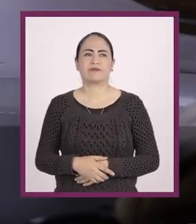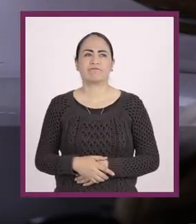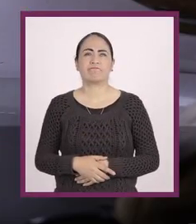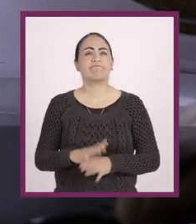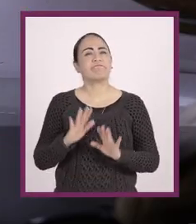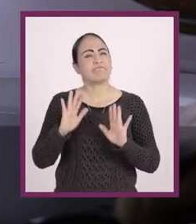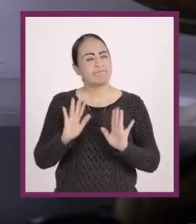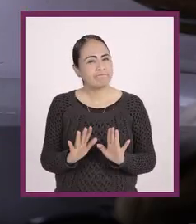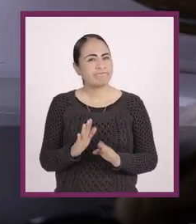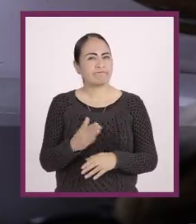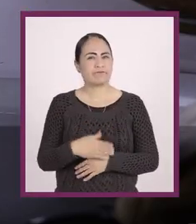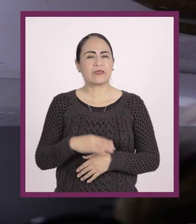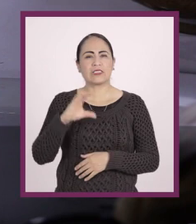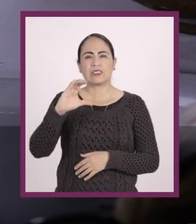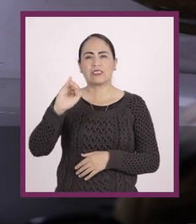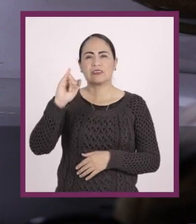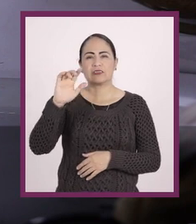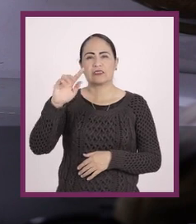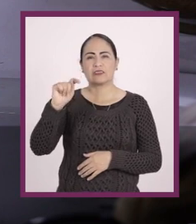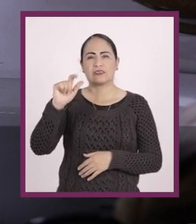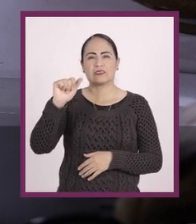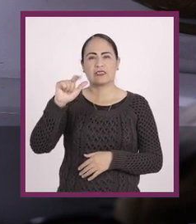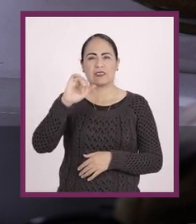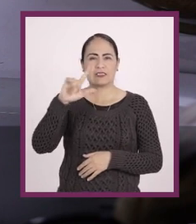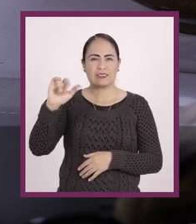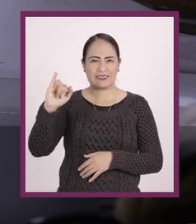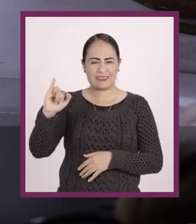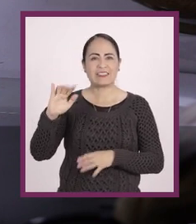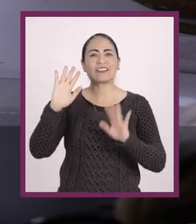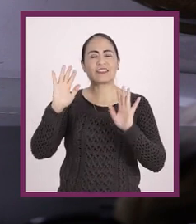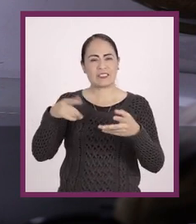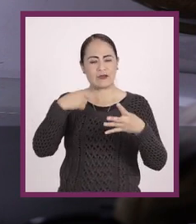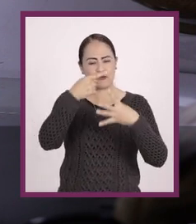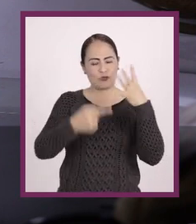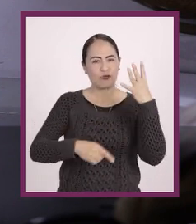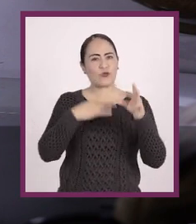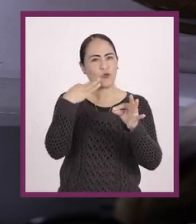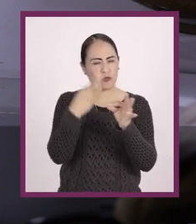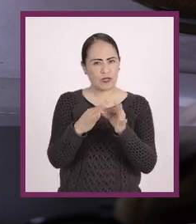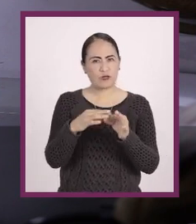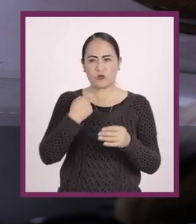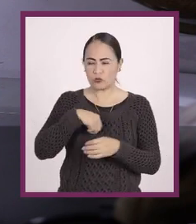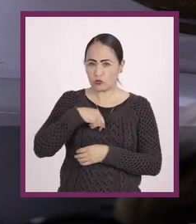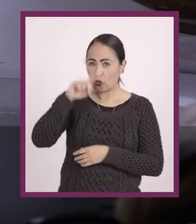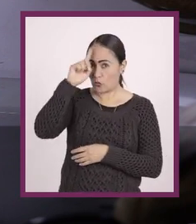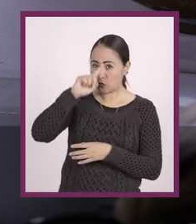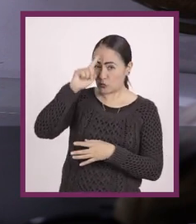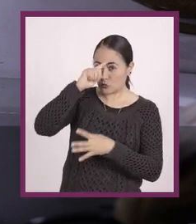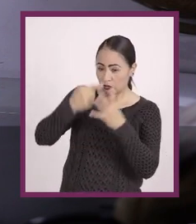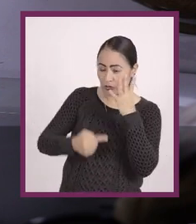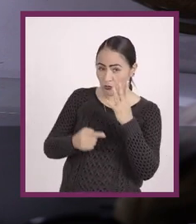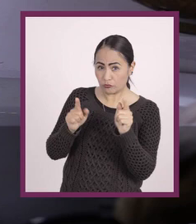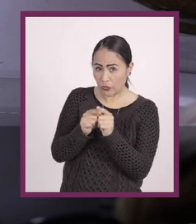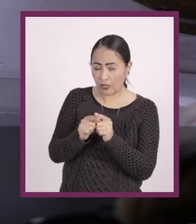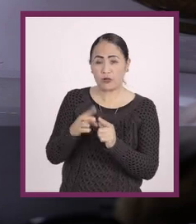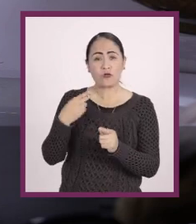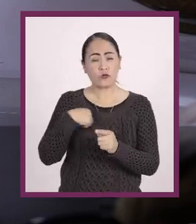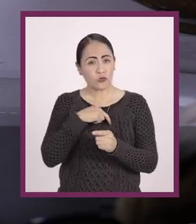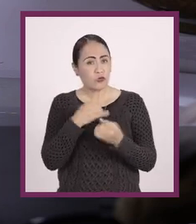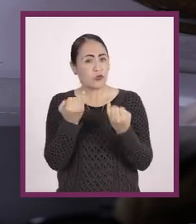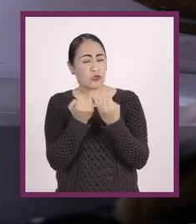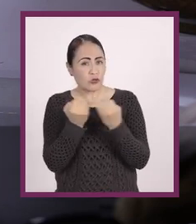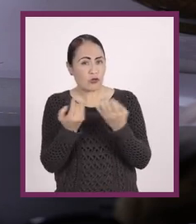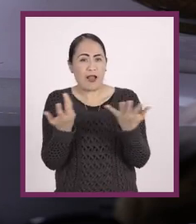pues bueno mi querida citlali creo que lo logramos no sólo compartimos sugerencias sino que también las pusimos en práctica con